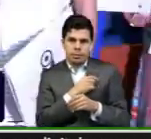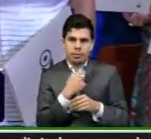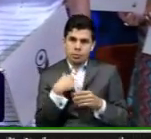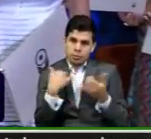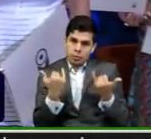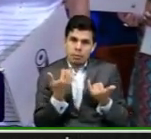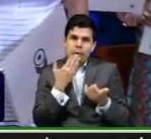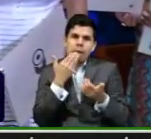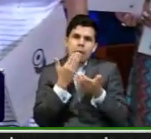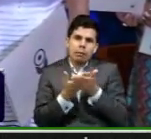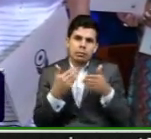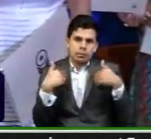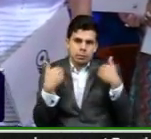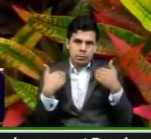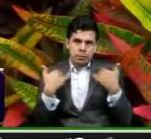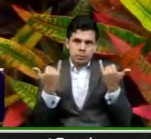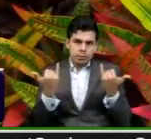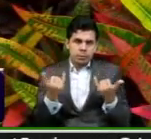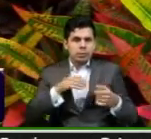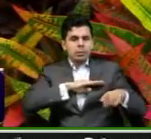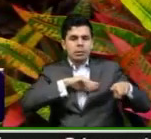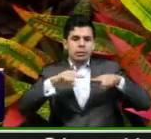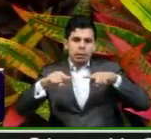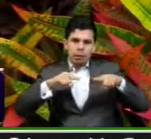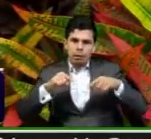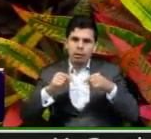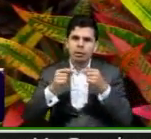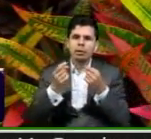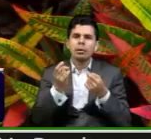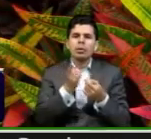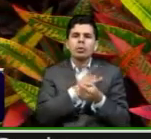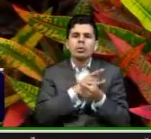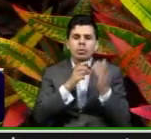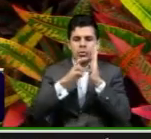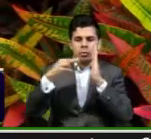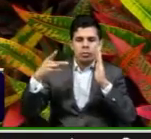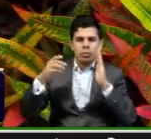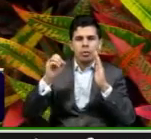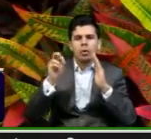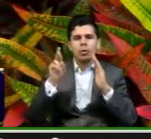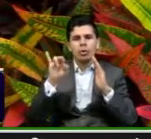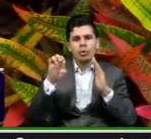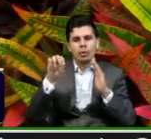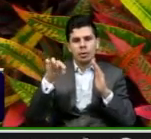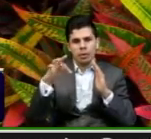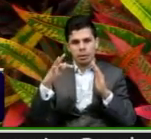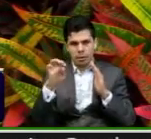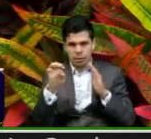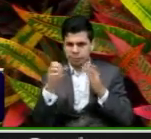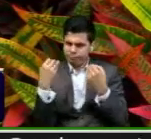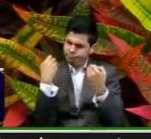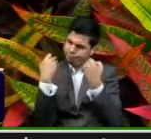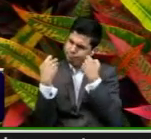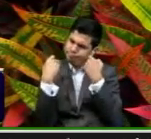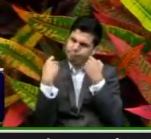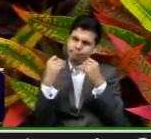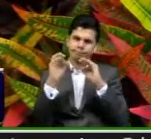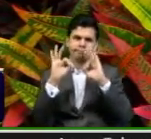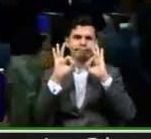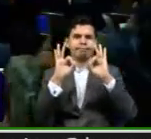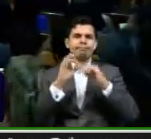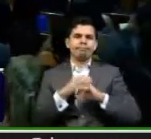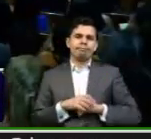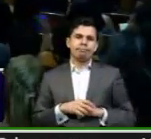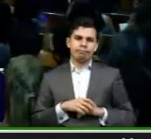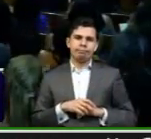muy agradecida con nuestro alcalde, con la Universidad Tecnológica del Oriente, que nos brindó una capacitación excelente y que